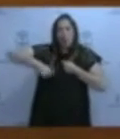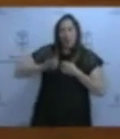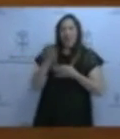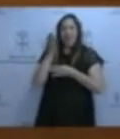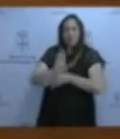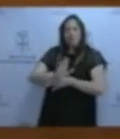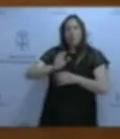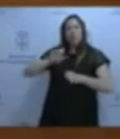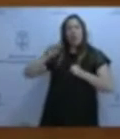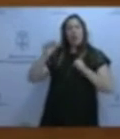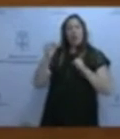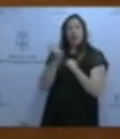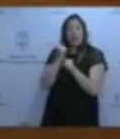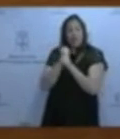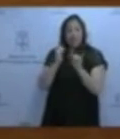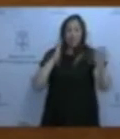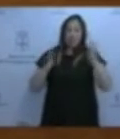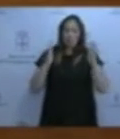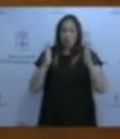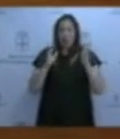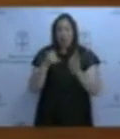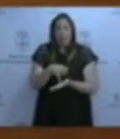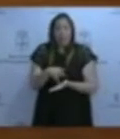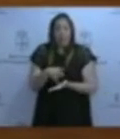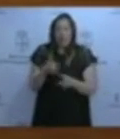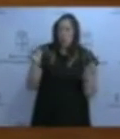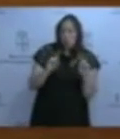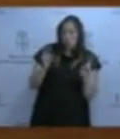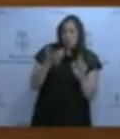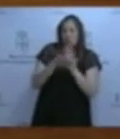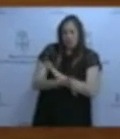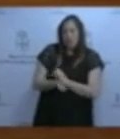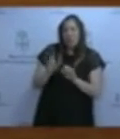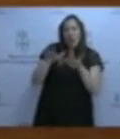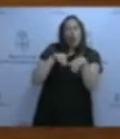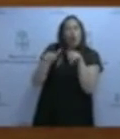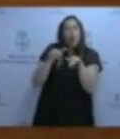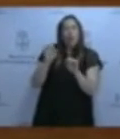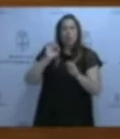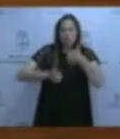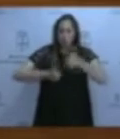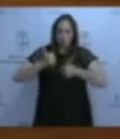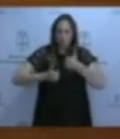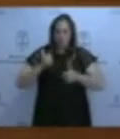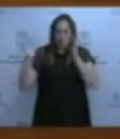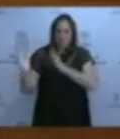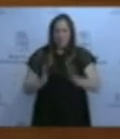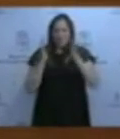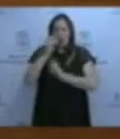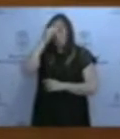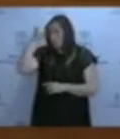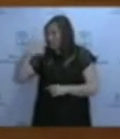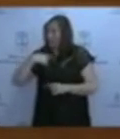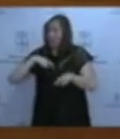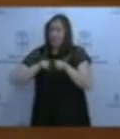temporales precarios, hay que redimensionar la plantilla y ofrecer esos plazos en convocatorias de OPE periódicas. Tampoco olvidar la